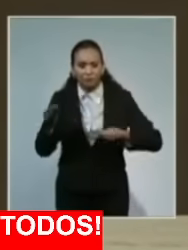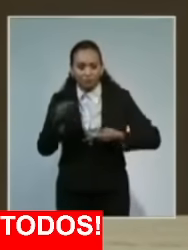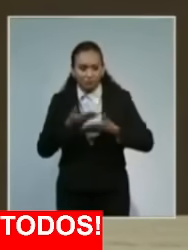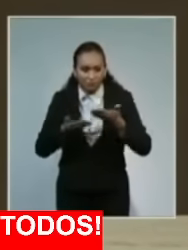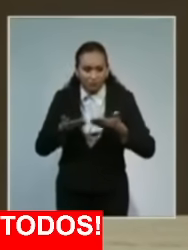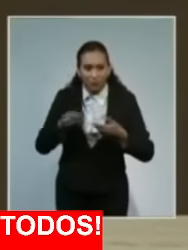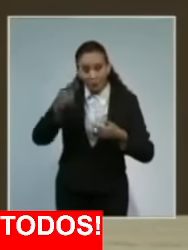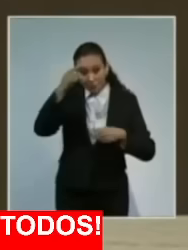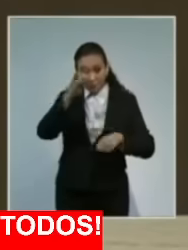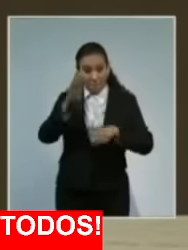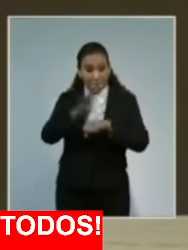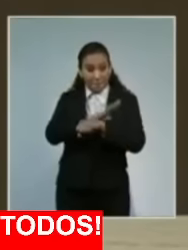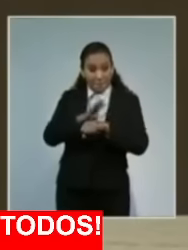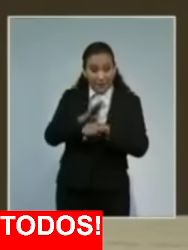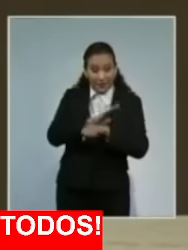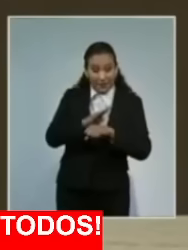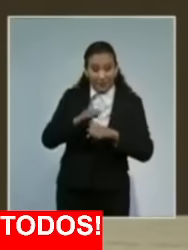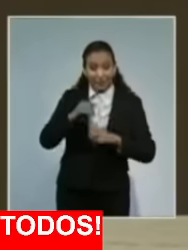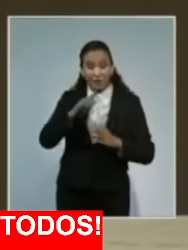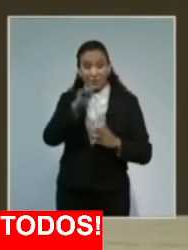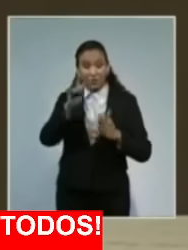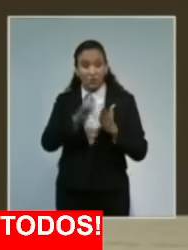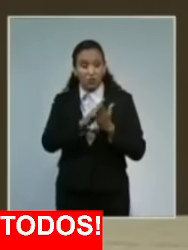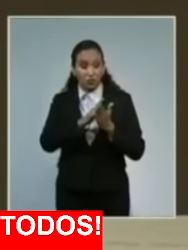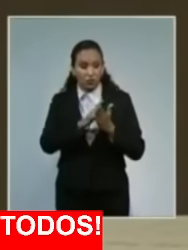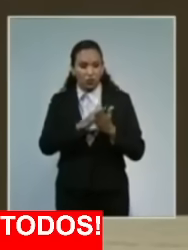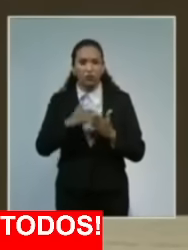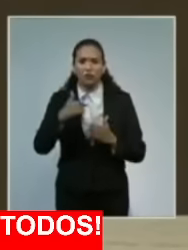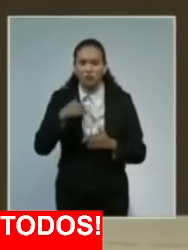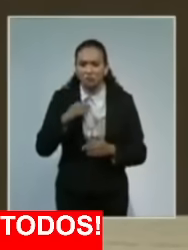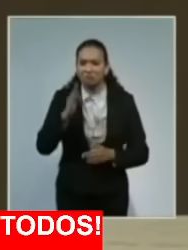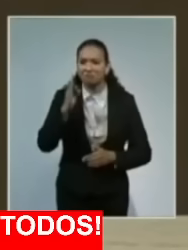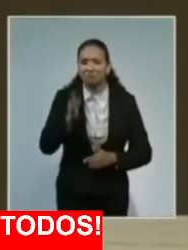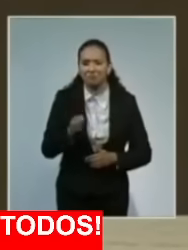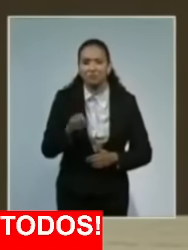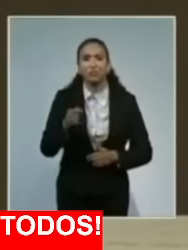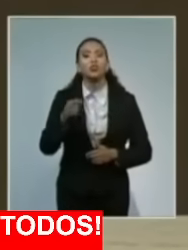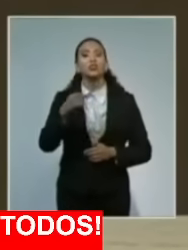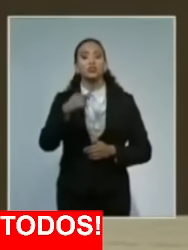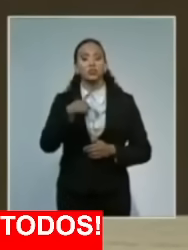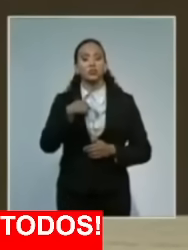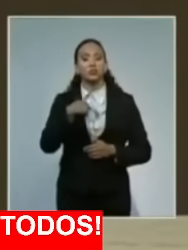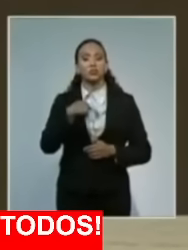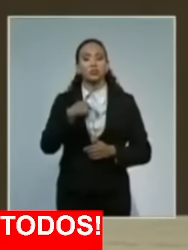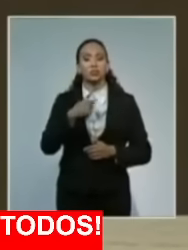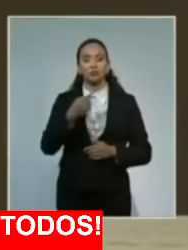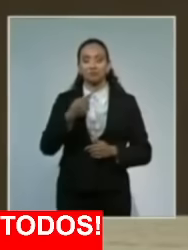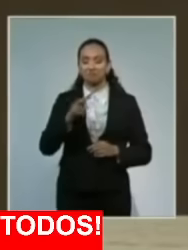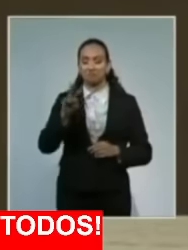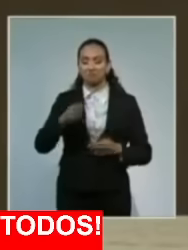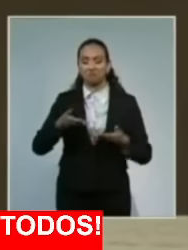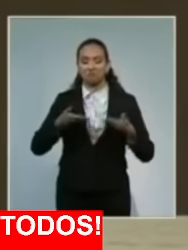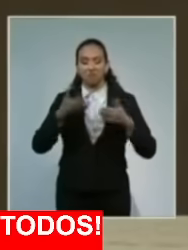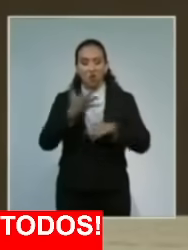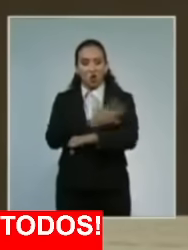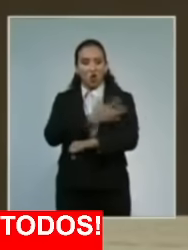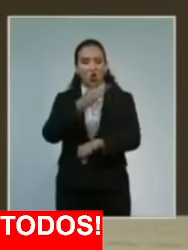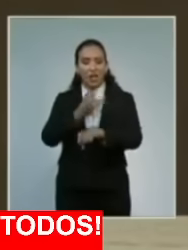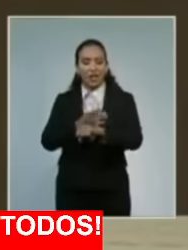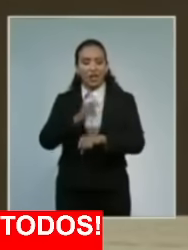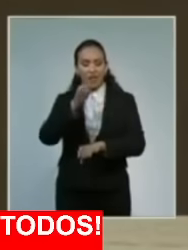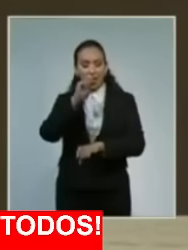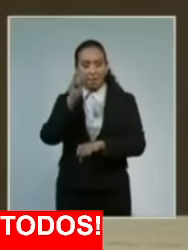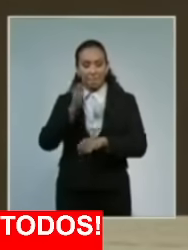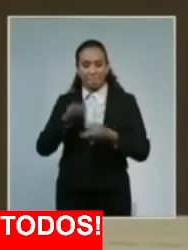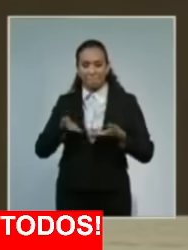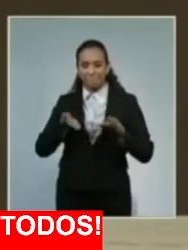En beneficio de la razón y la justicia les ofrezco mi sincera y